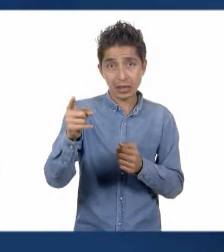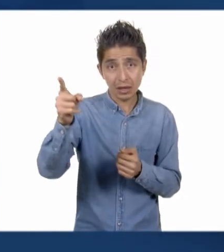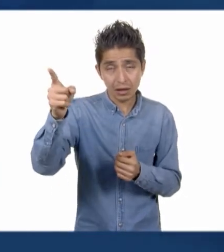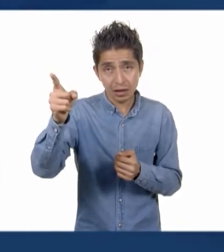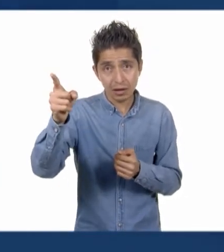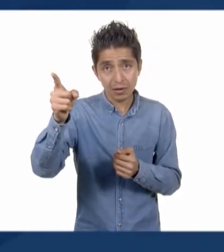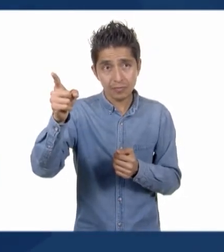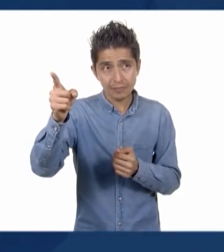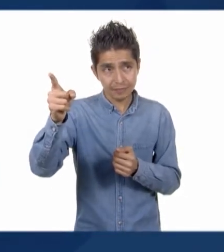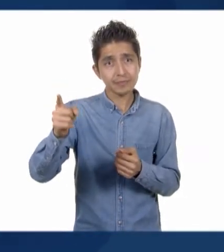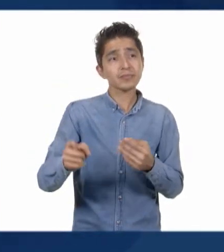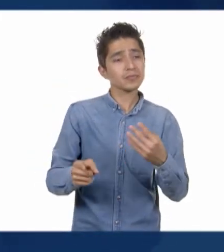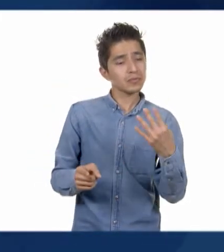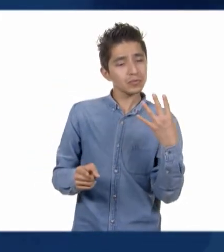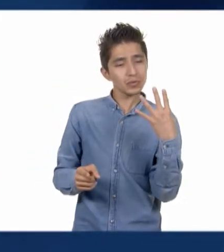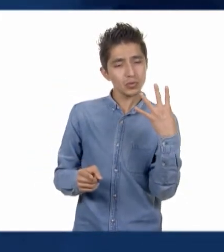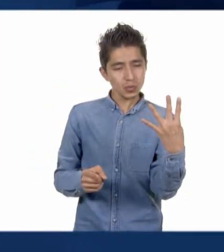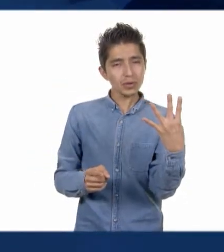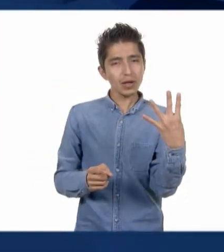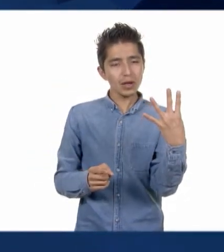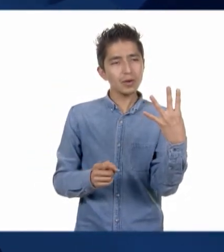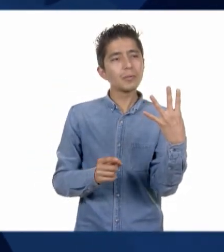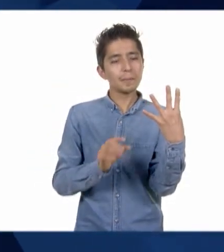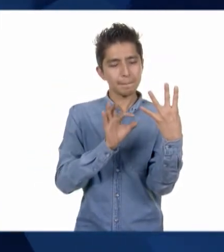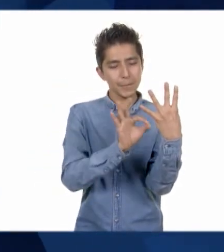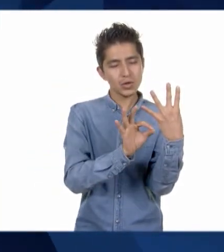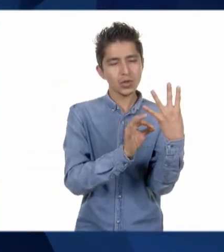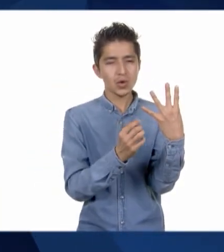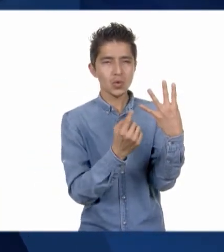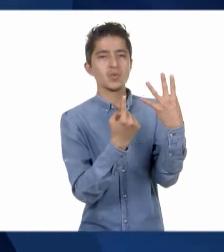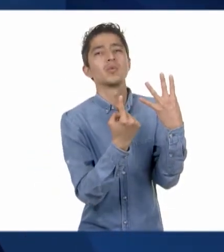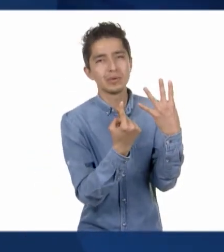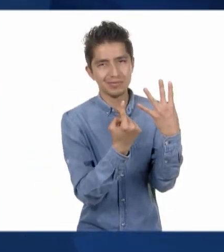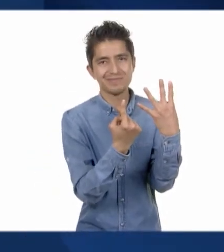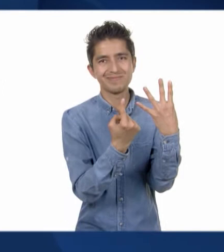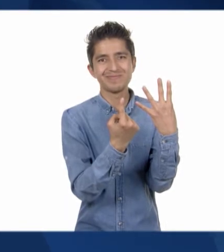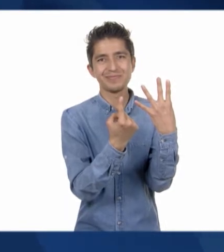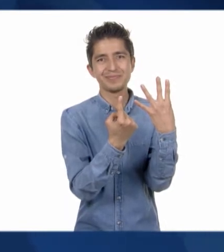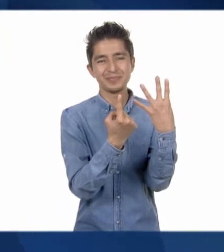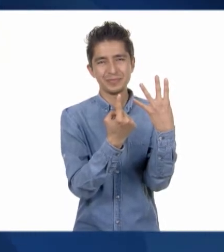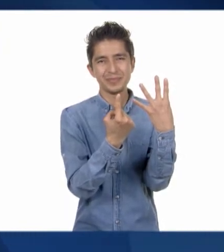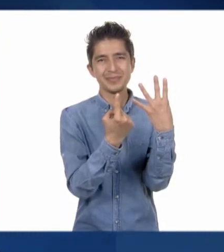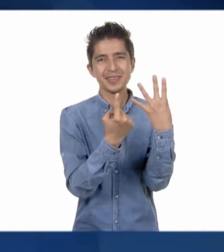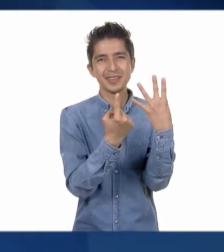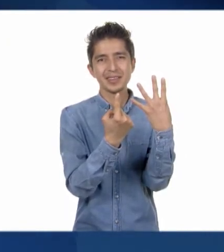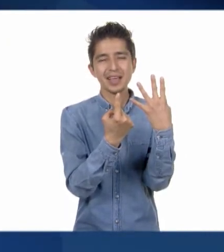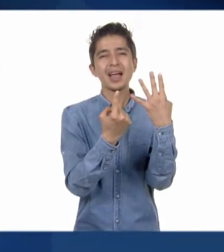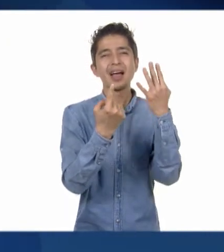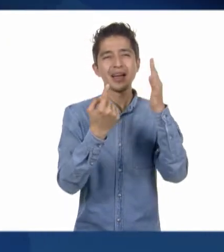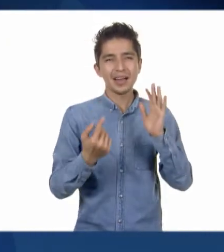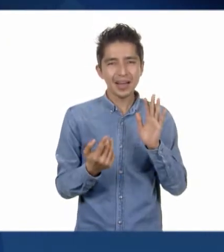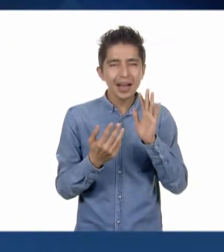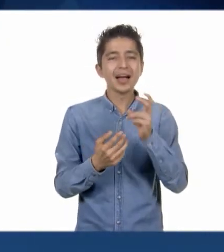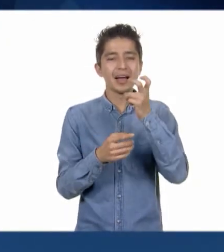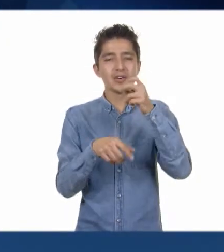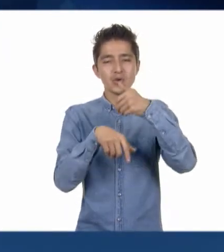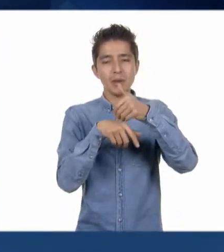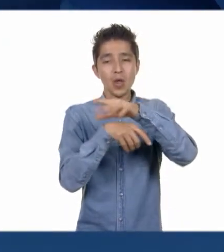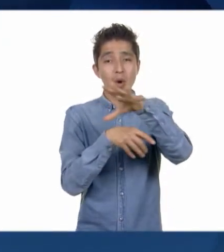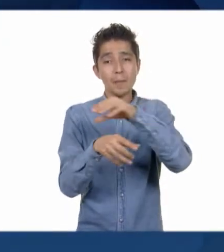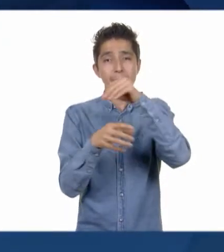punto entre el 4 y el 1. Así, 4.1. Separar la parte entera de